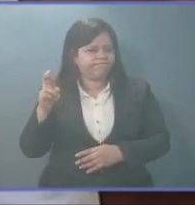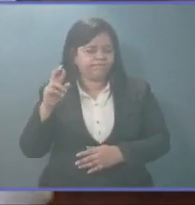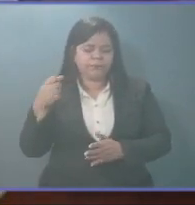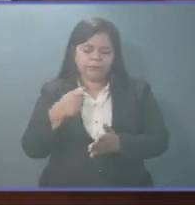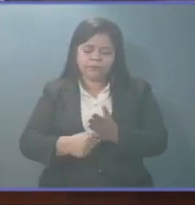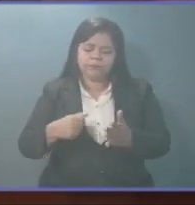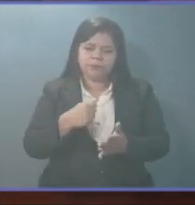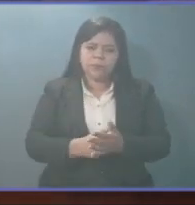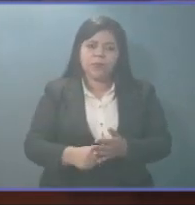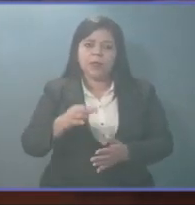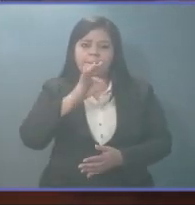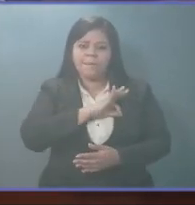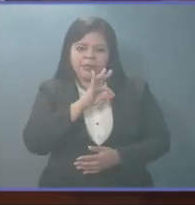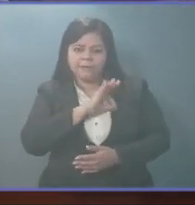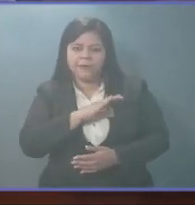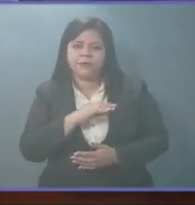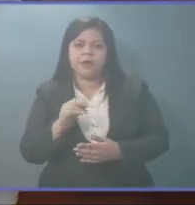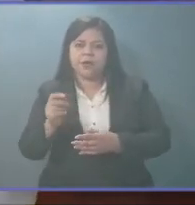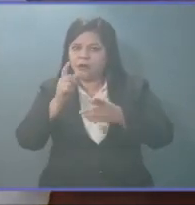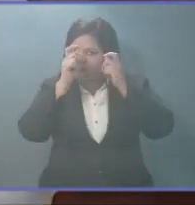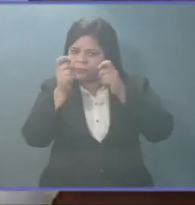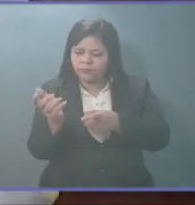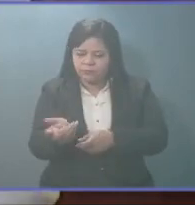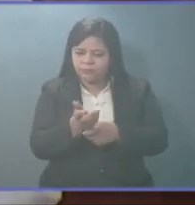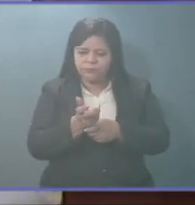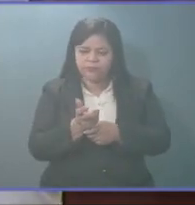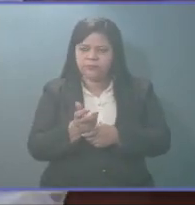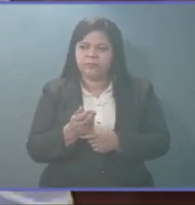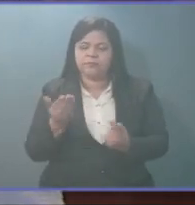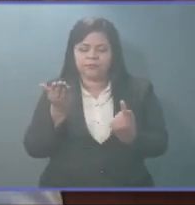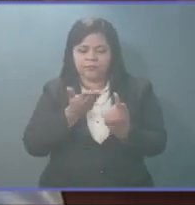para beneficiar al Cuerpo de Bomberos. A él muchas gracias.